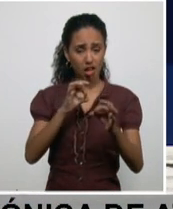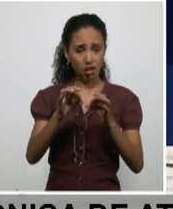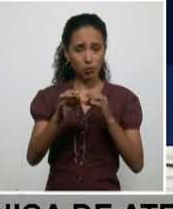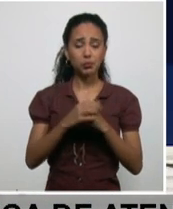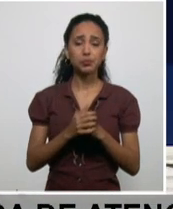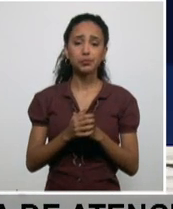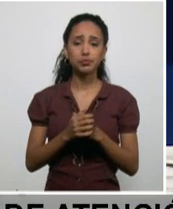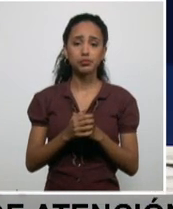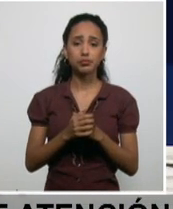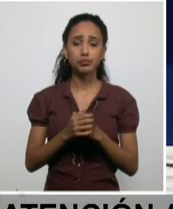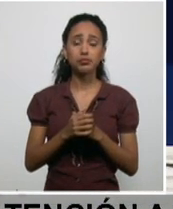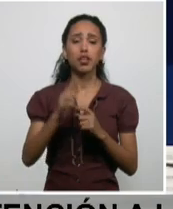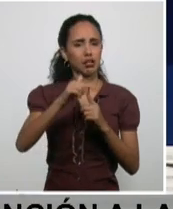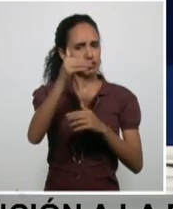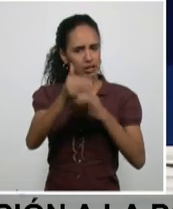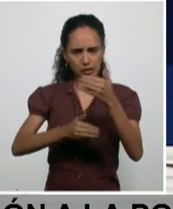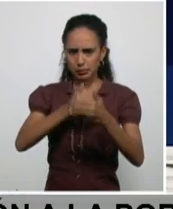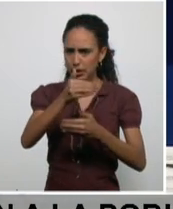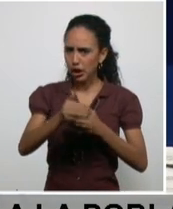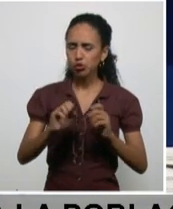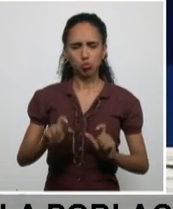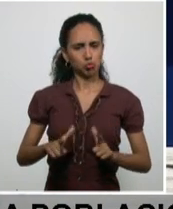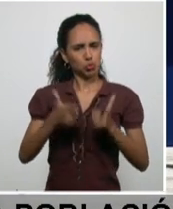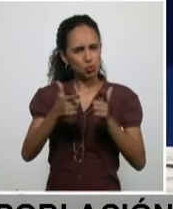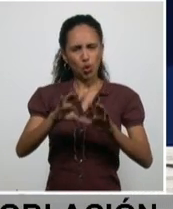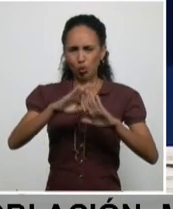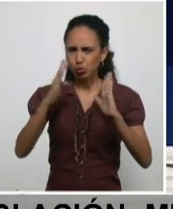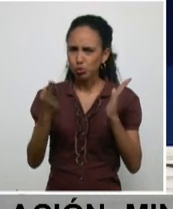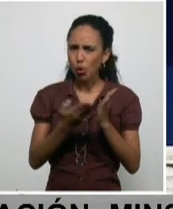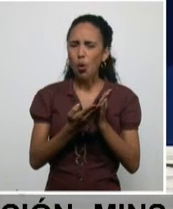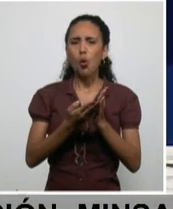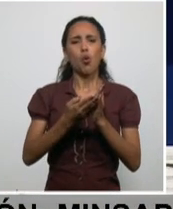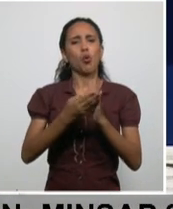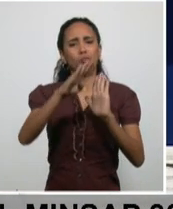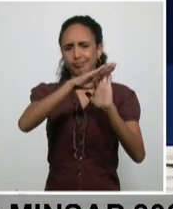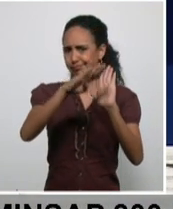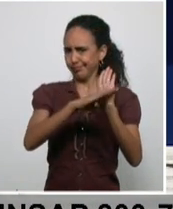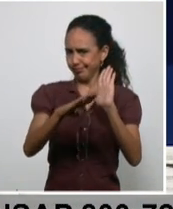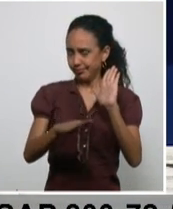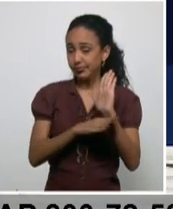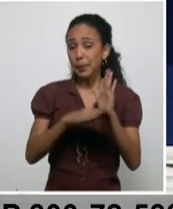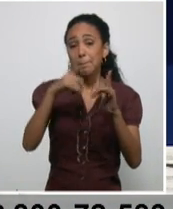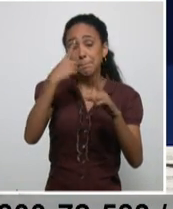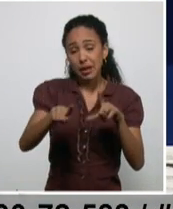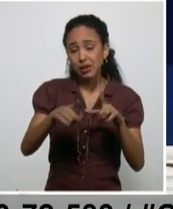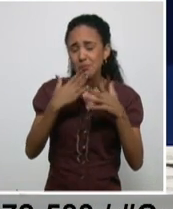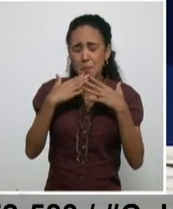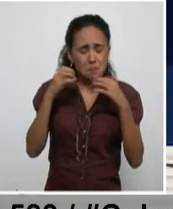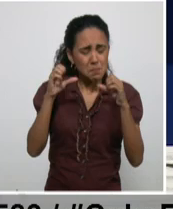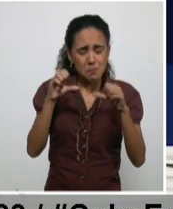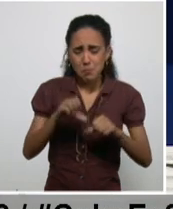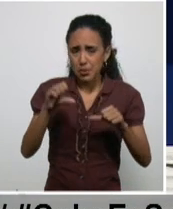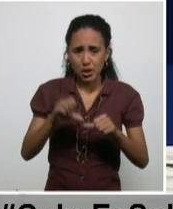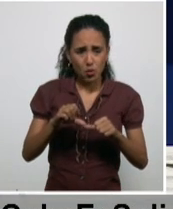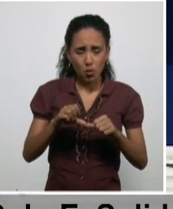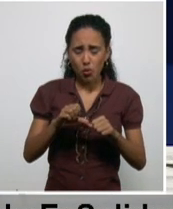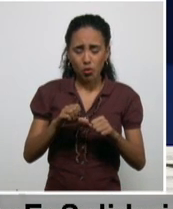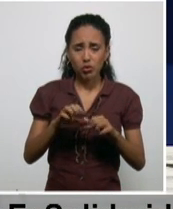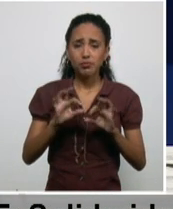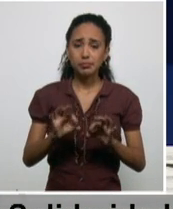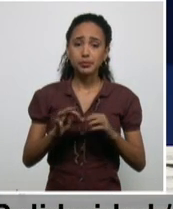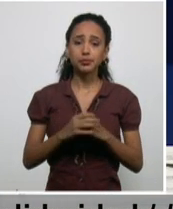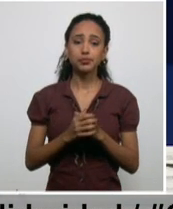del tratamiento, a pesar del cumplimiento de los protocolos, un empeoramiento clínico y gasométrico, lo